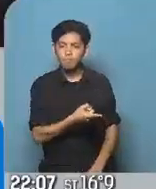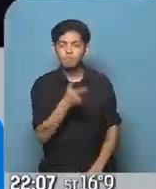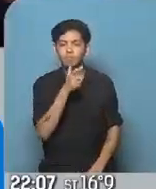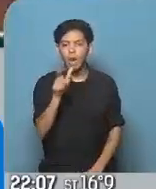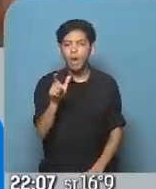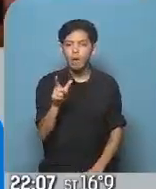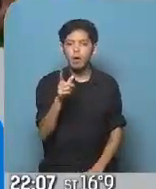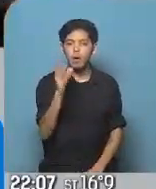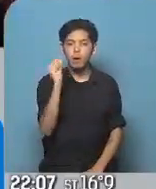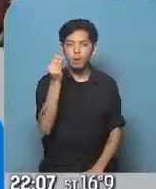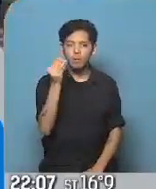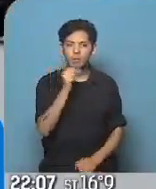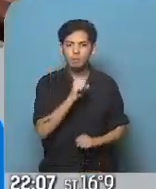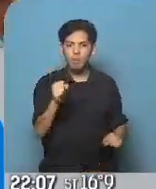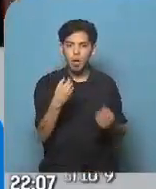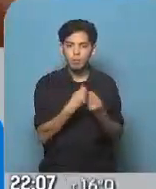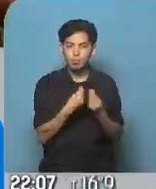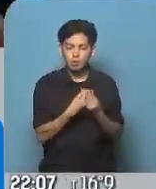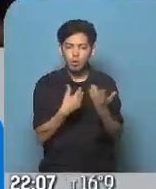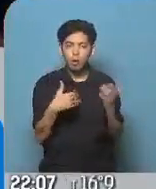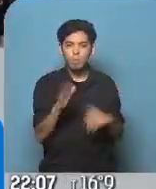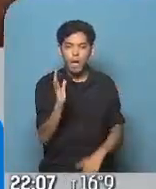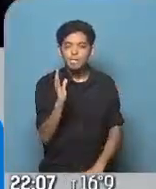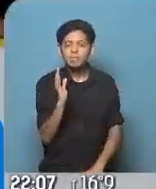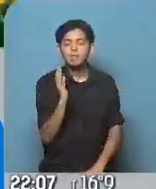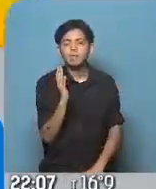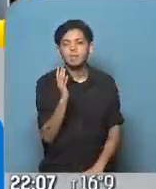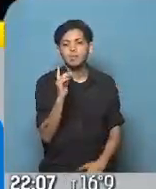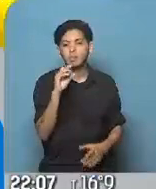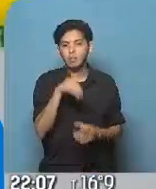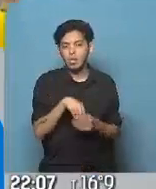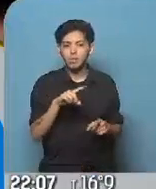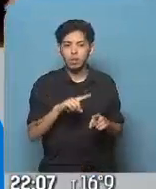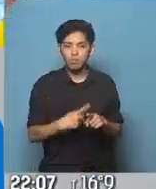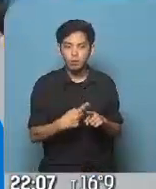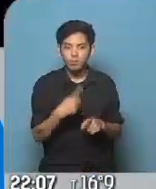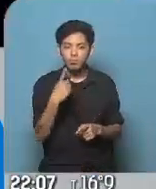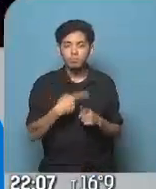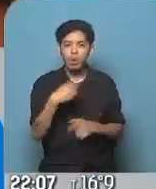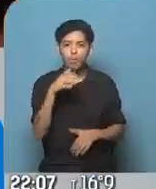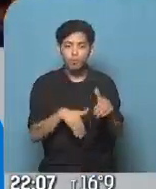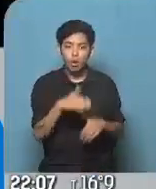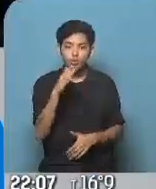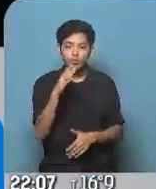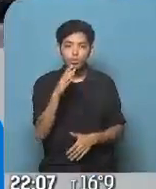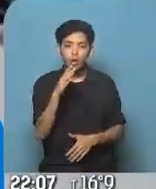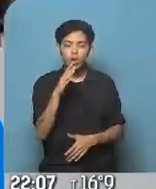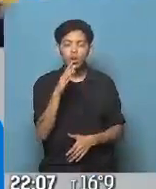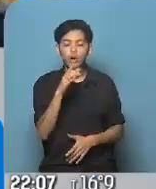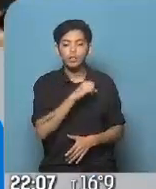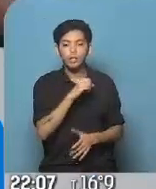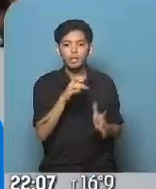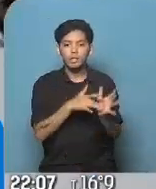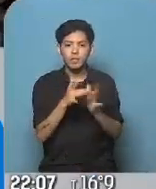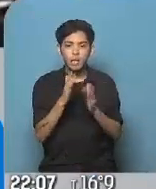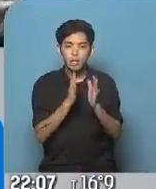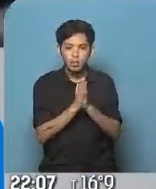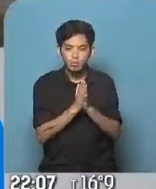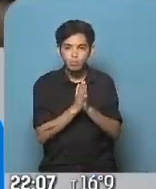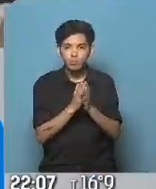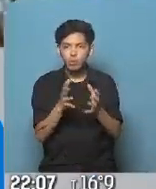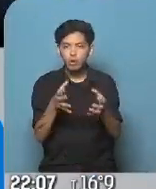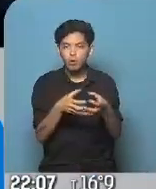Brasil pega mucho, sobre todo en lo político por el voto religioso, pero también porque es una población altamente